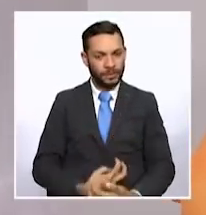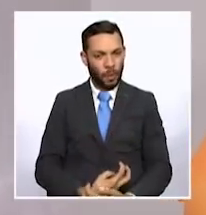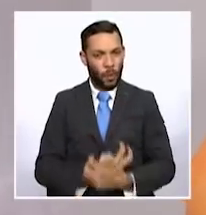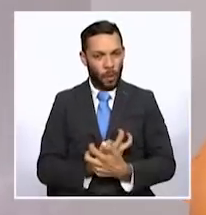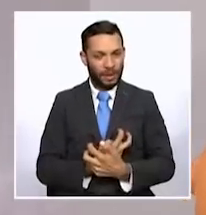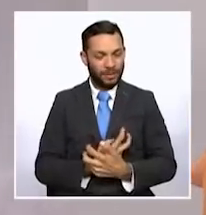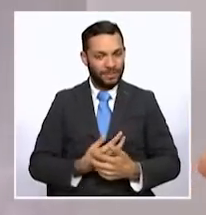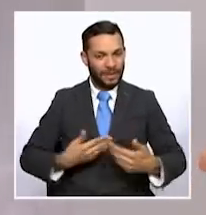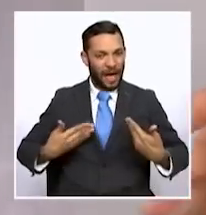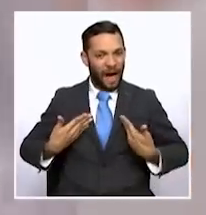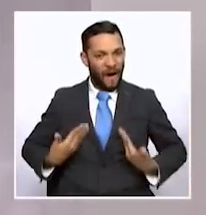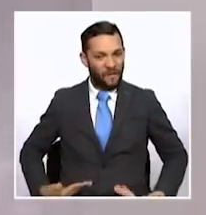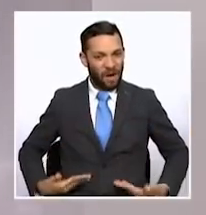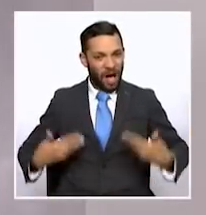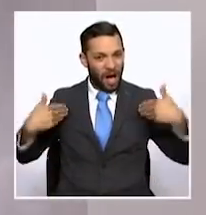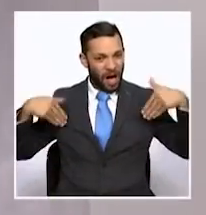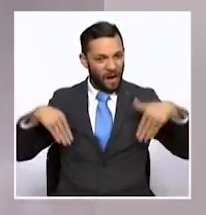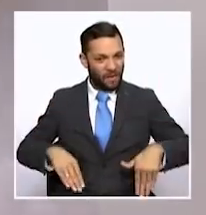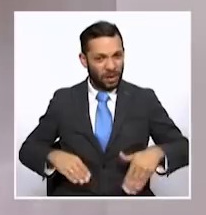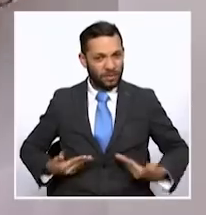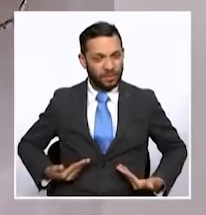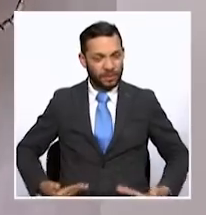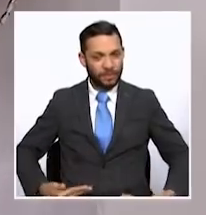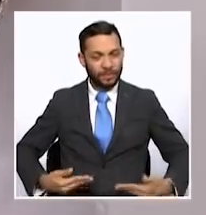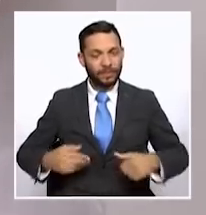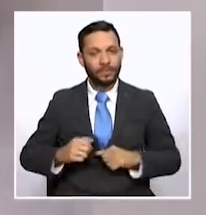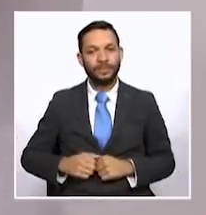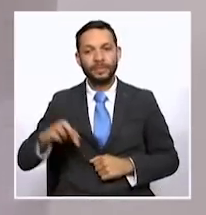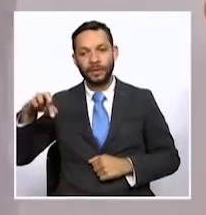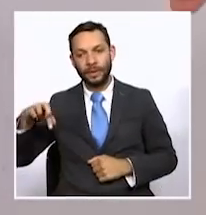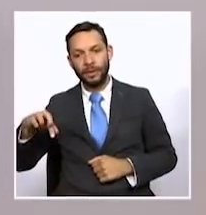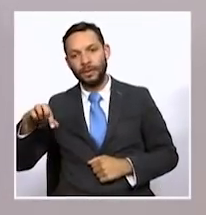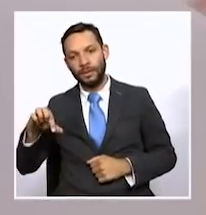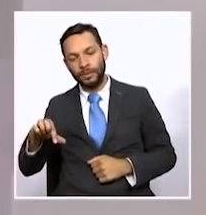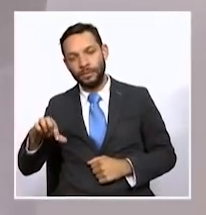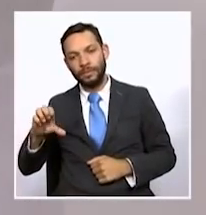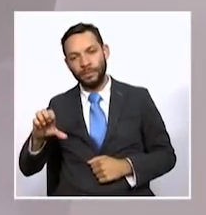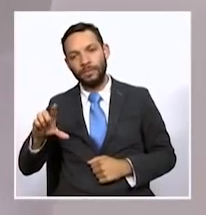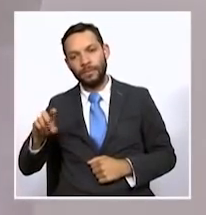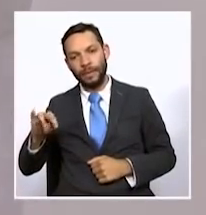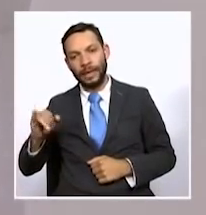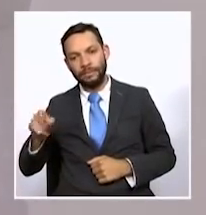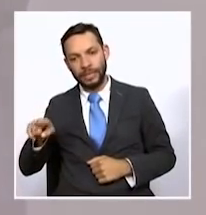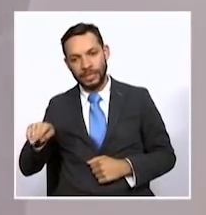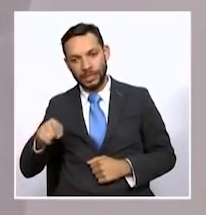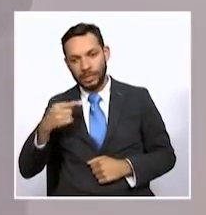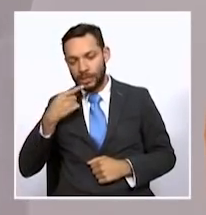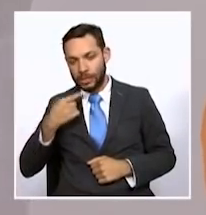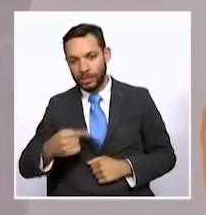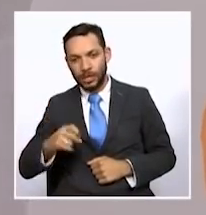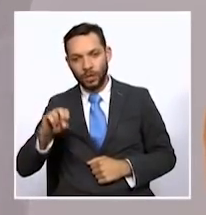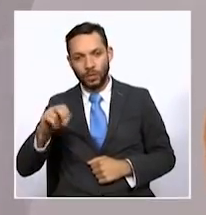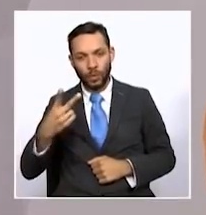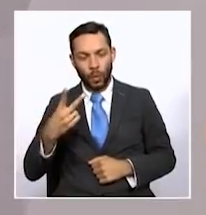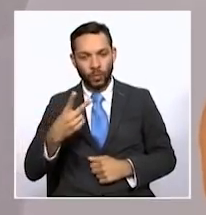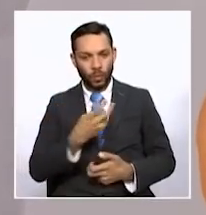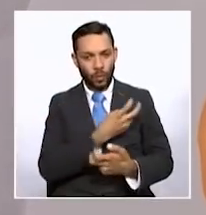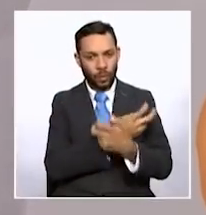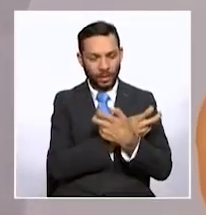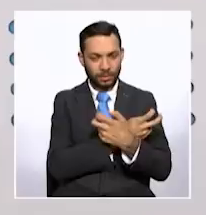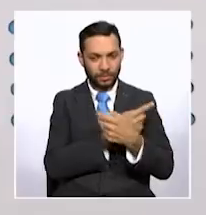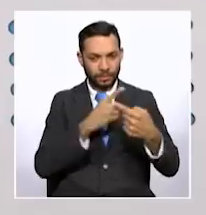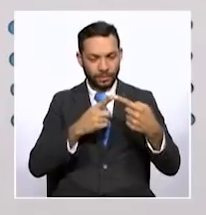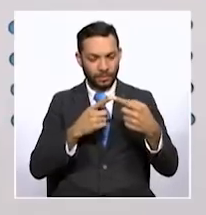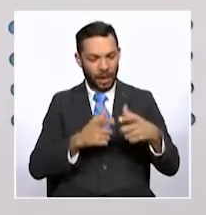mencionaba ahora, Sí, que nos permiten... esta es la pelvis, esto es una pelvis, sí, ¿cierto? Entonces la pelvis está compuesta por los dos huesos ilíacos principalmente,